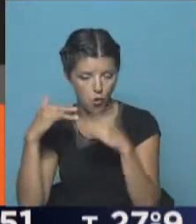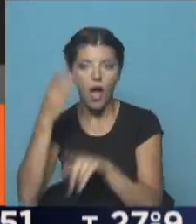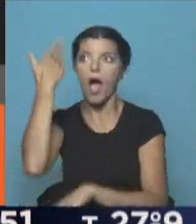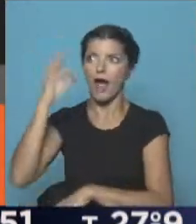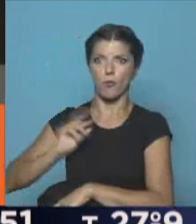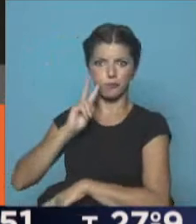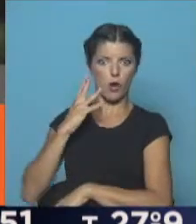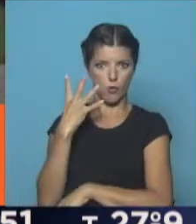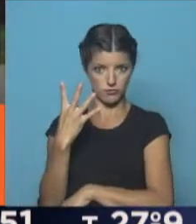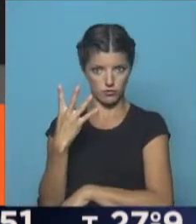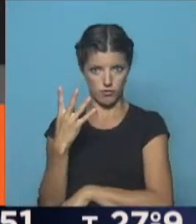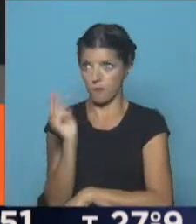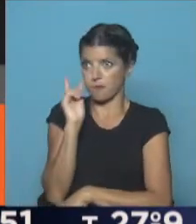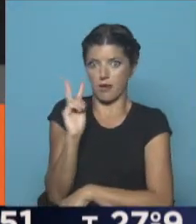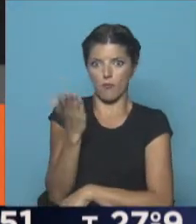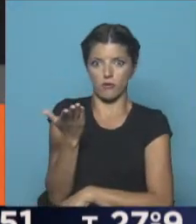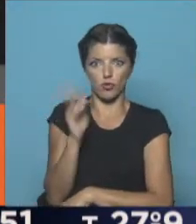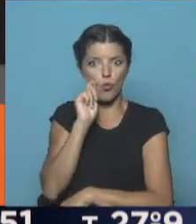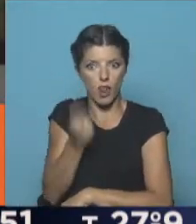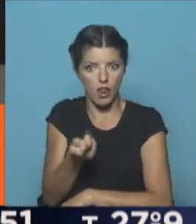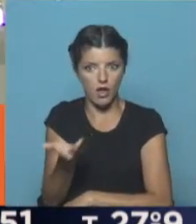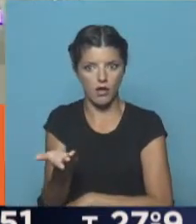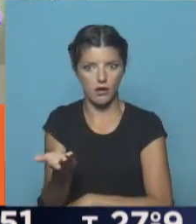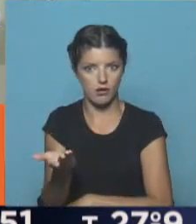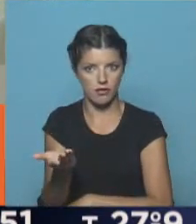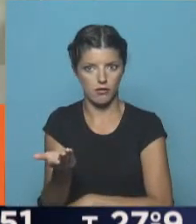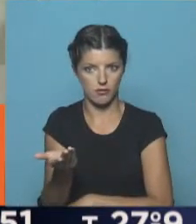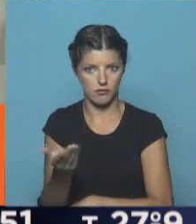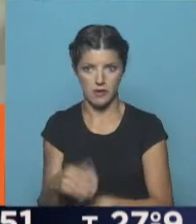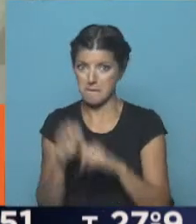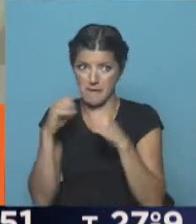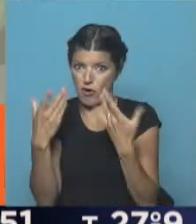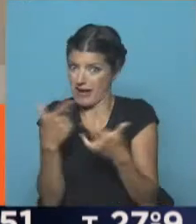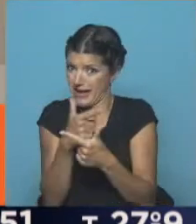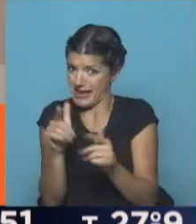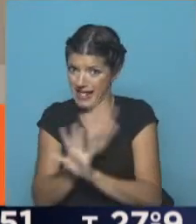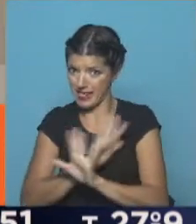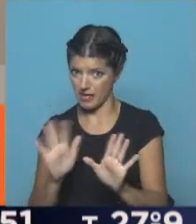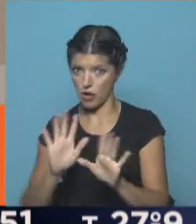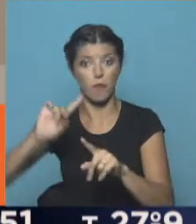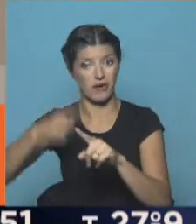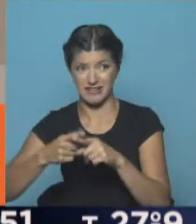lo que vemos es lo que vimos después no fue que se haya mejorado precisamente la clase política ni la clase económica